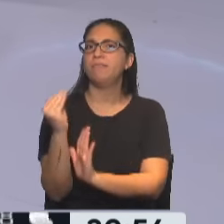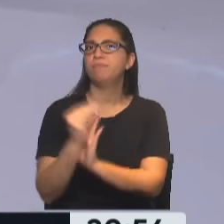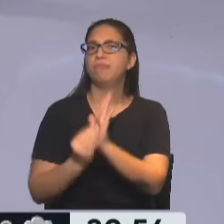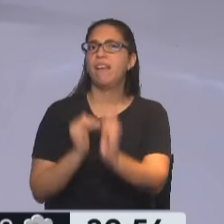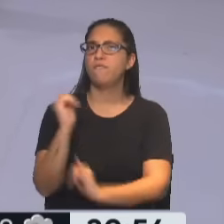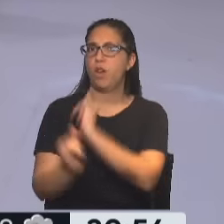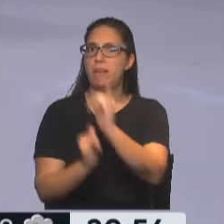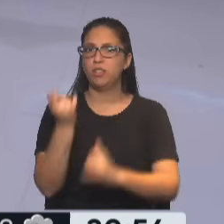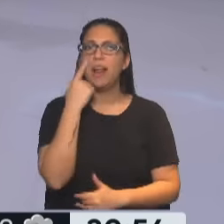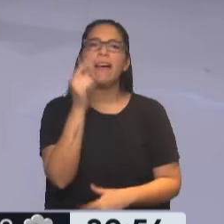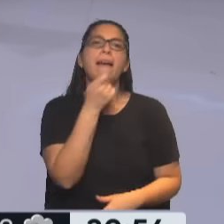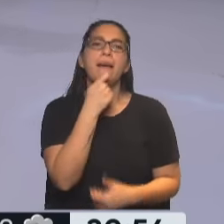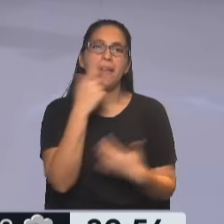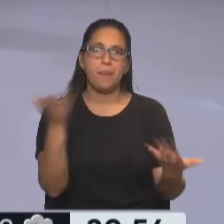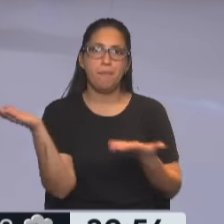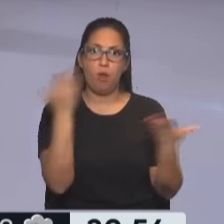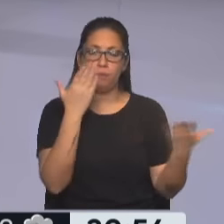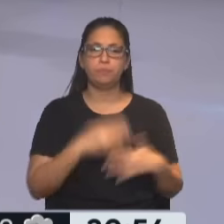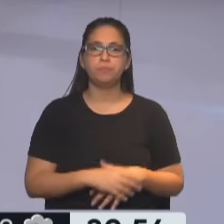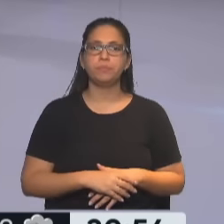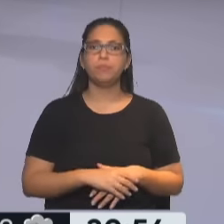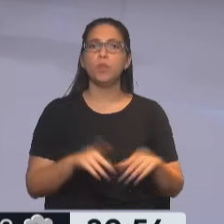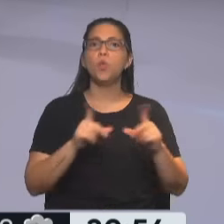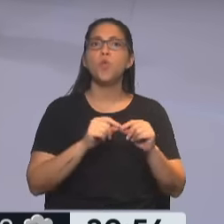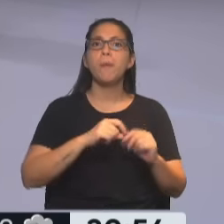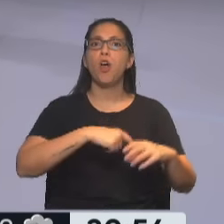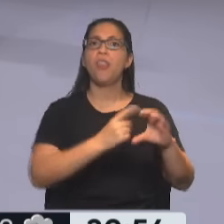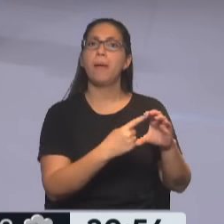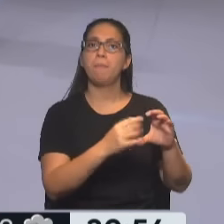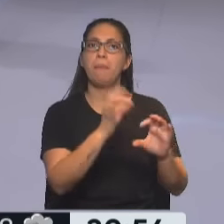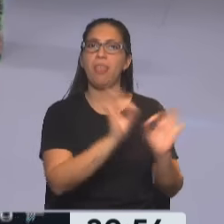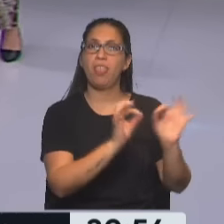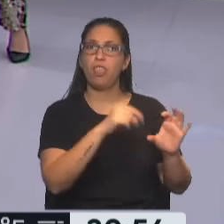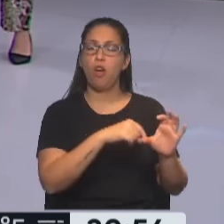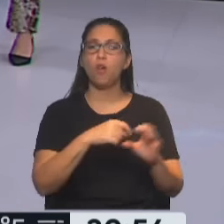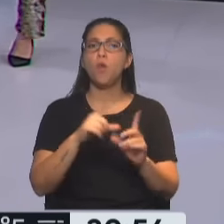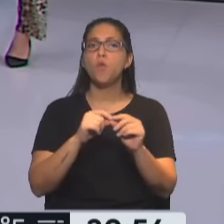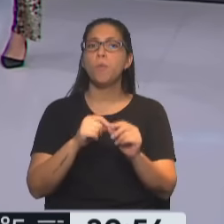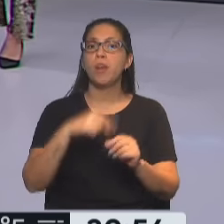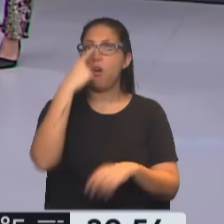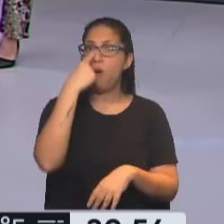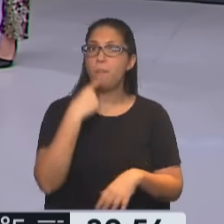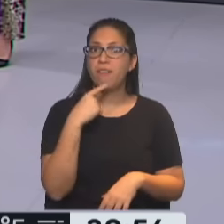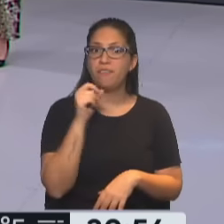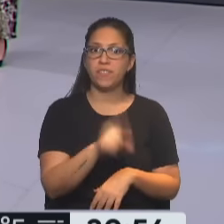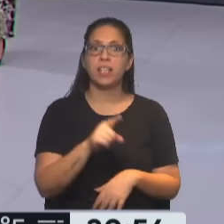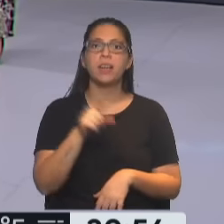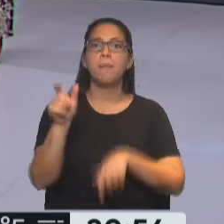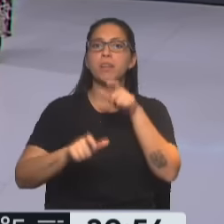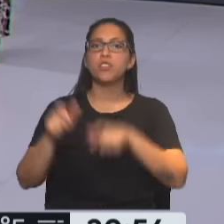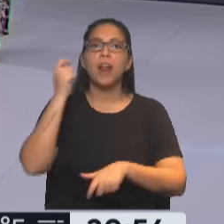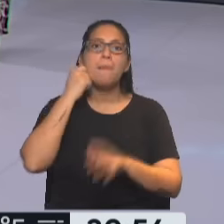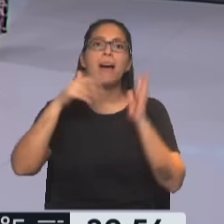vamos a ver algunos. Por un lado, el número de medidor, el número de cuenta, datos de todos los mayores de 18 años